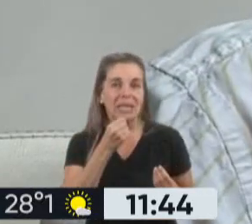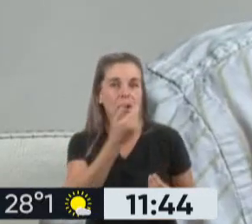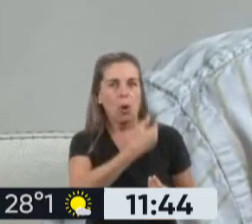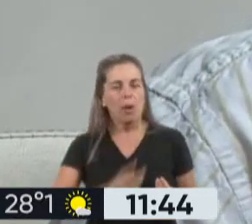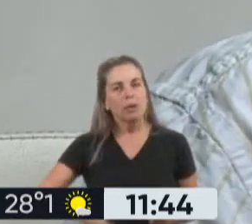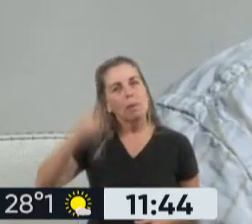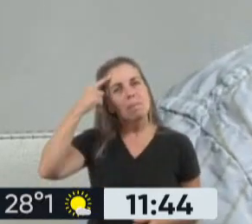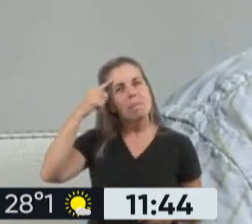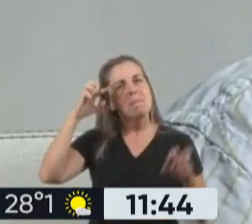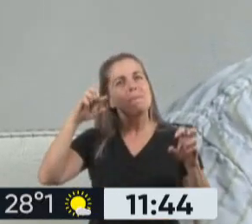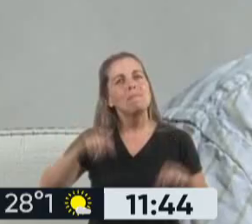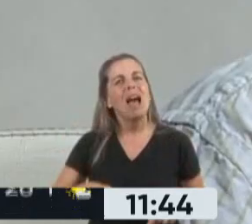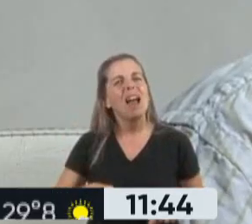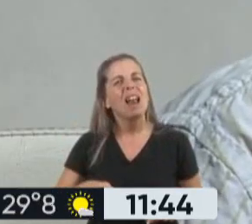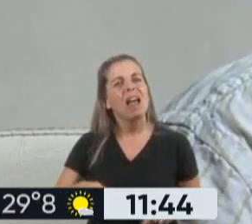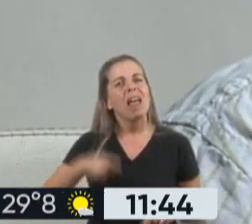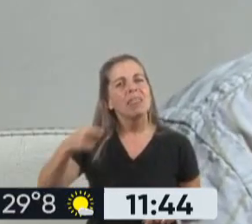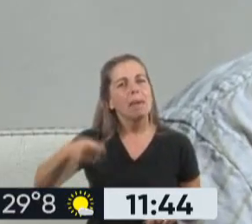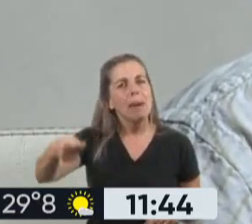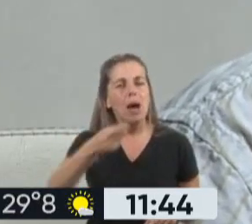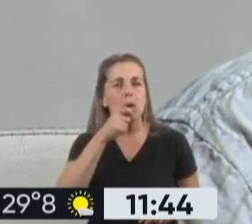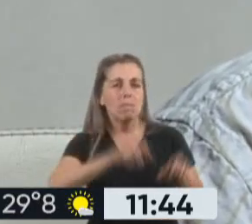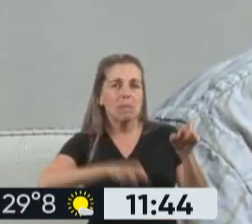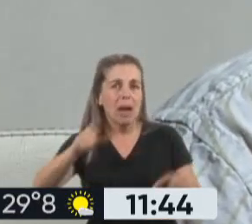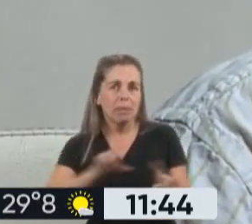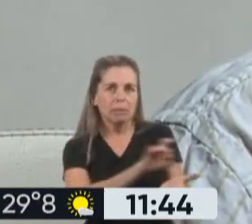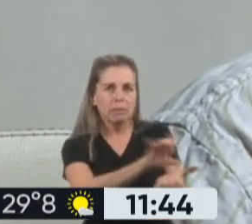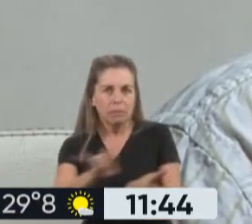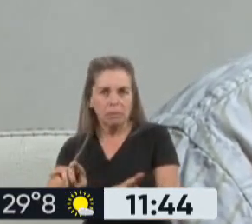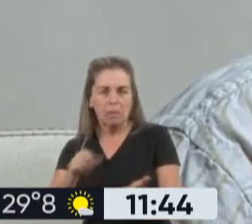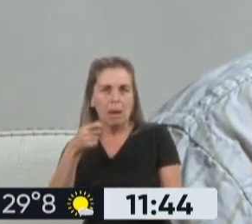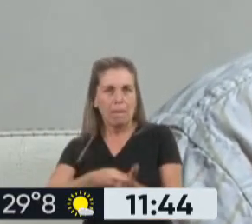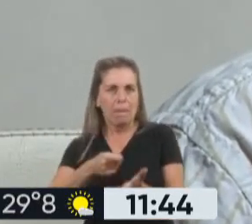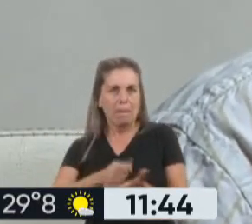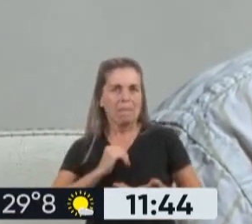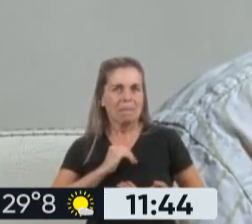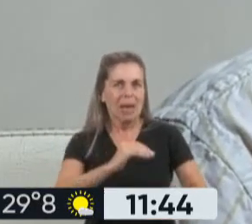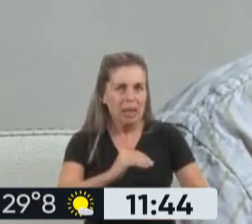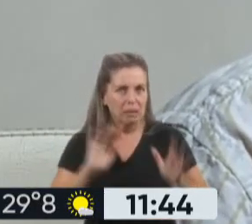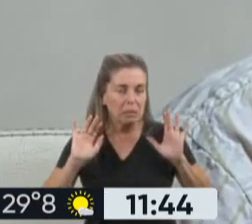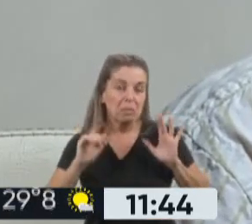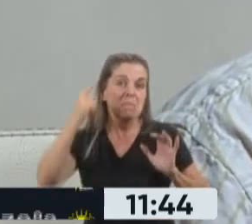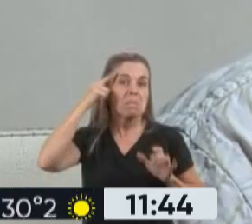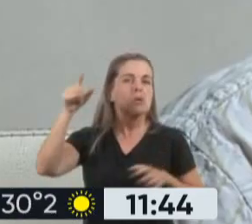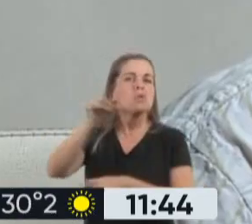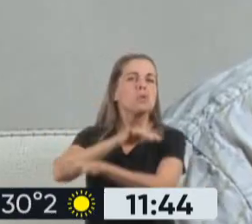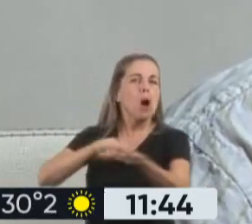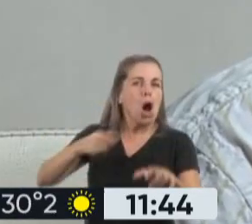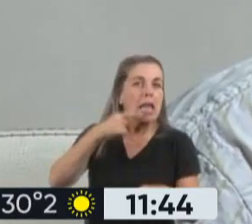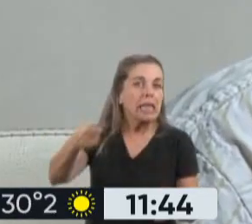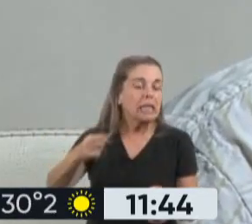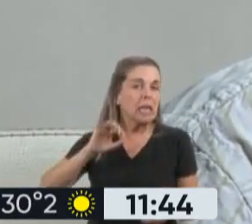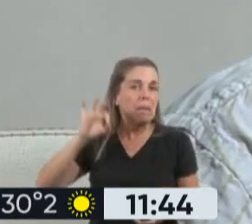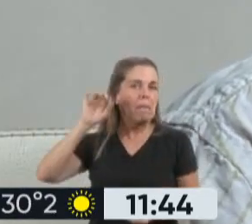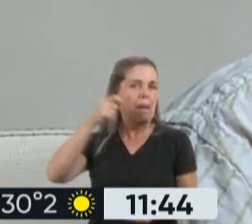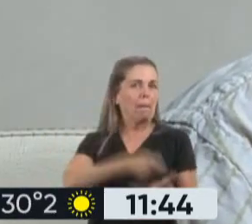implementar un plan de pago de indemnizaciones. Se habla de que sería un costo millonario por pedidos de